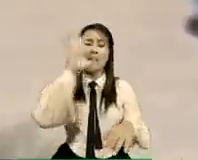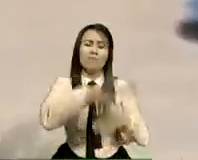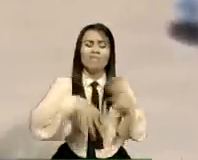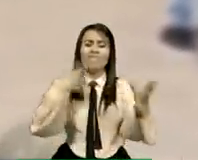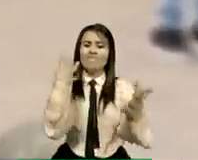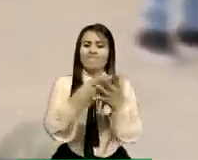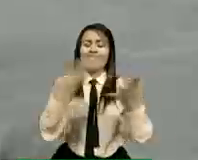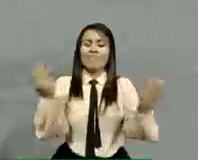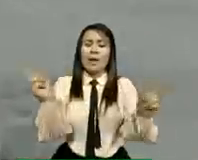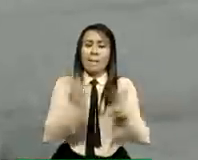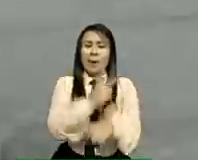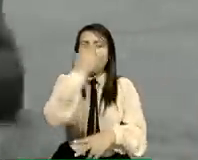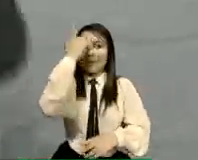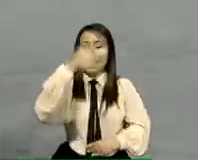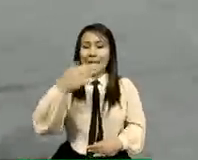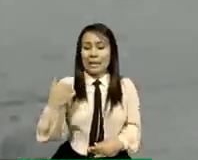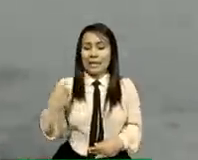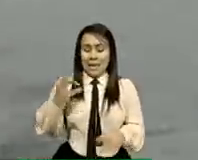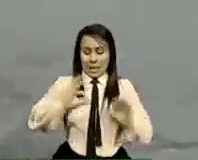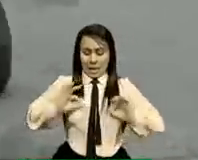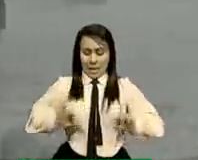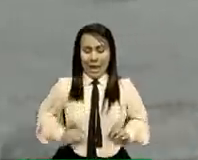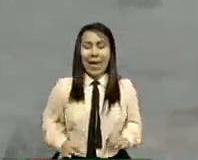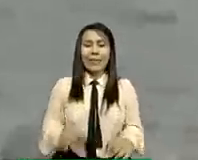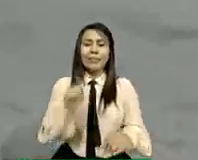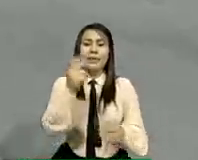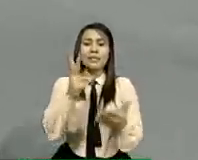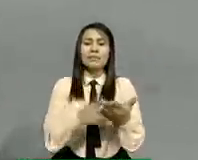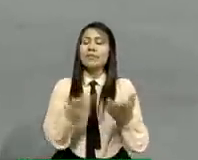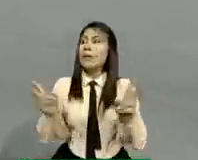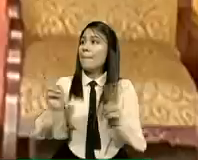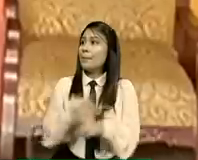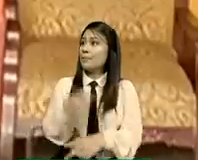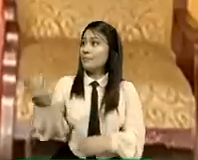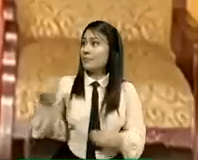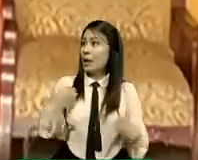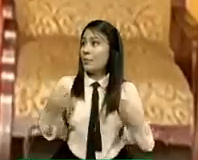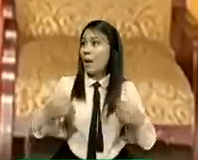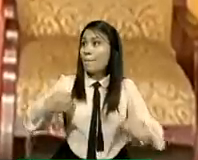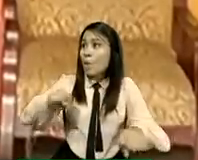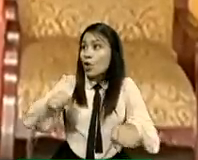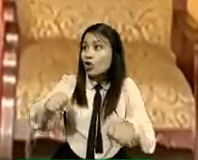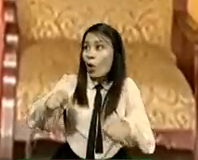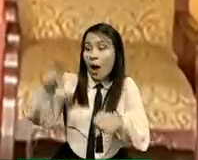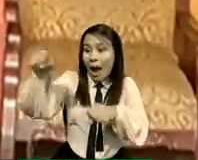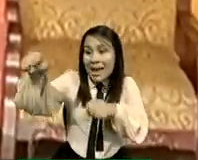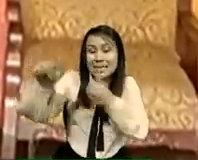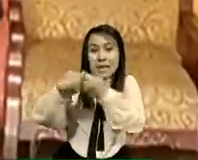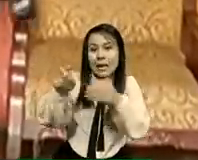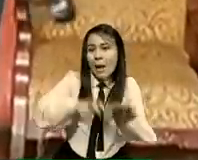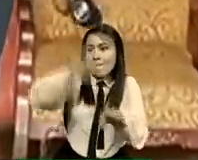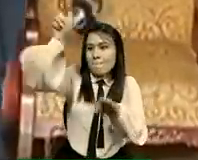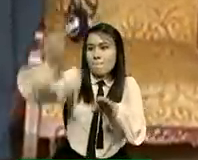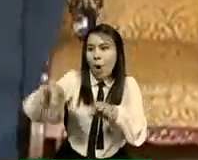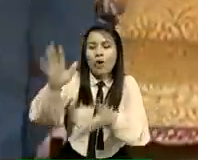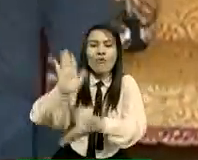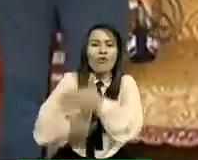10 ocasiones y el que también lo esperaba más adelante en una motocicleta para escapar, informó Charlie